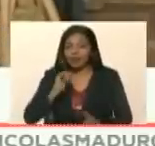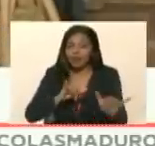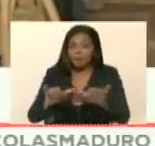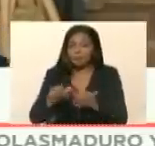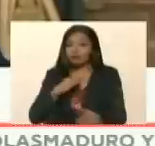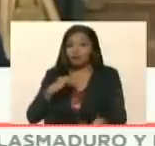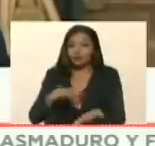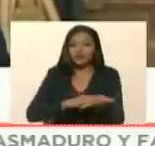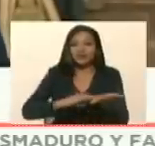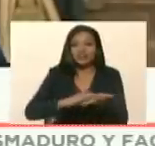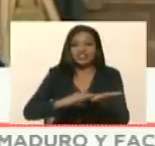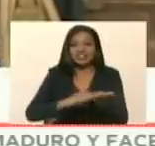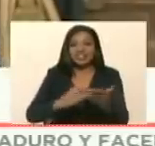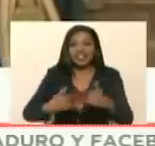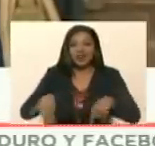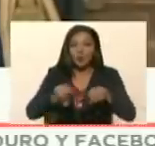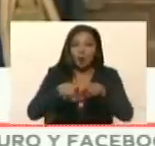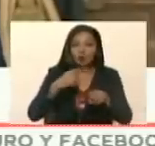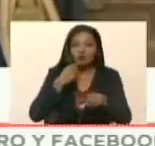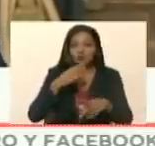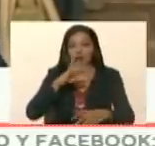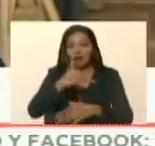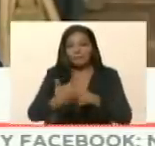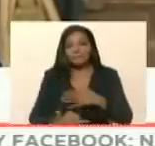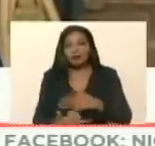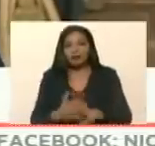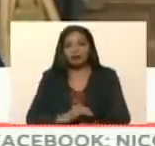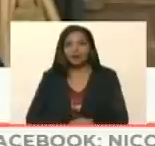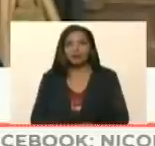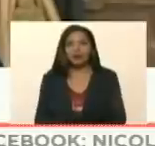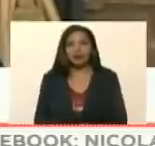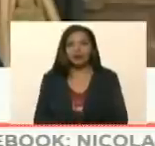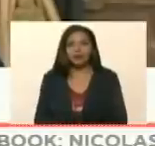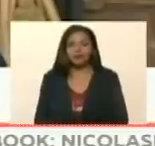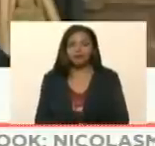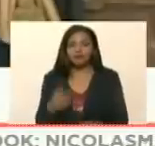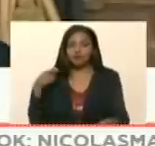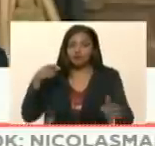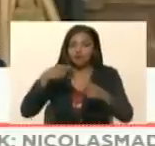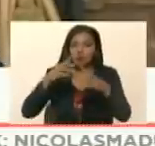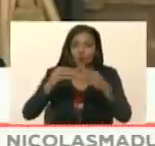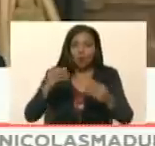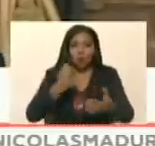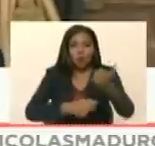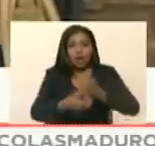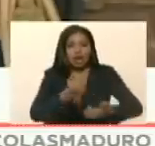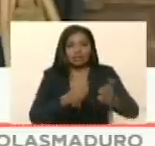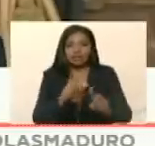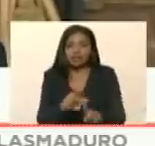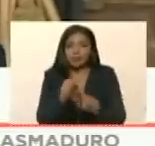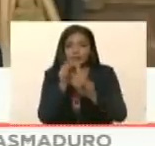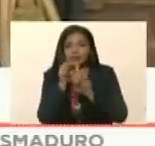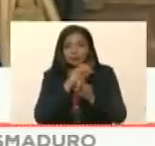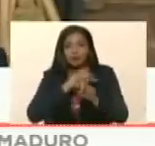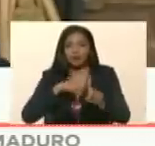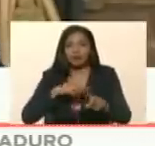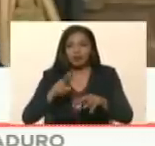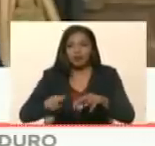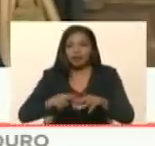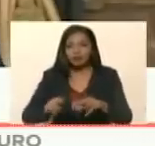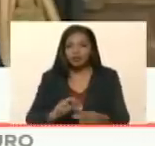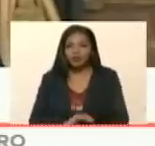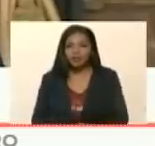resolver. Tenemos el plan para el acceso a los lácteos y a la leche en específico para nuestros niños,